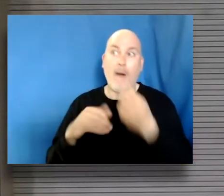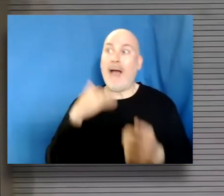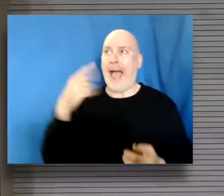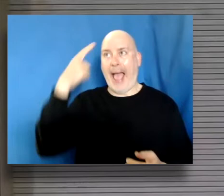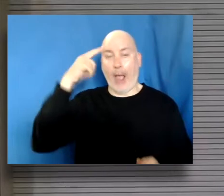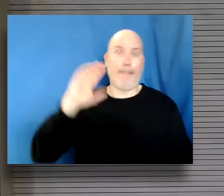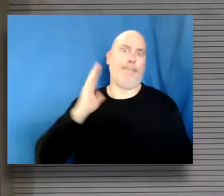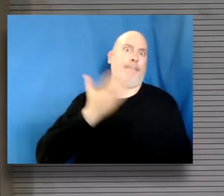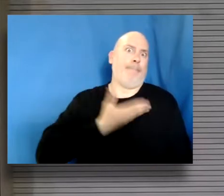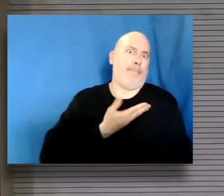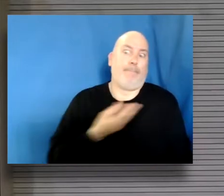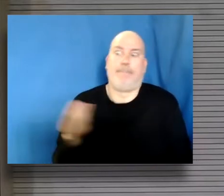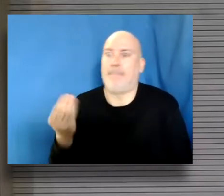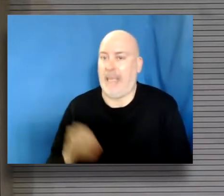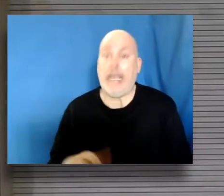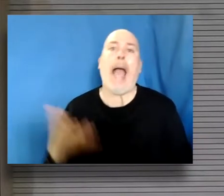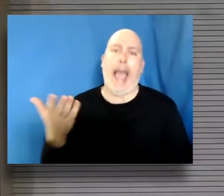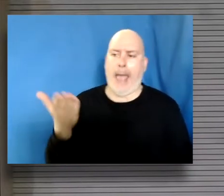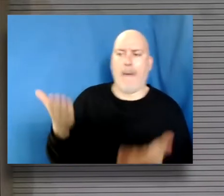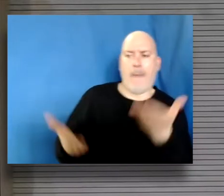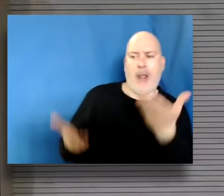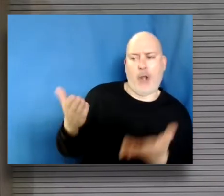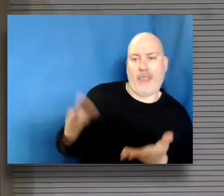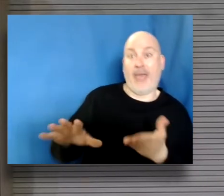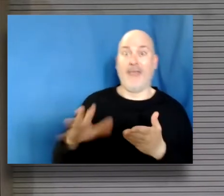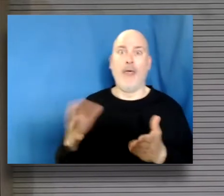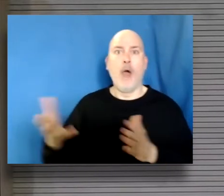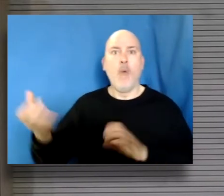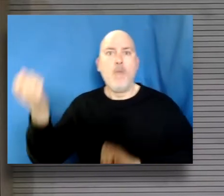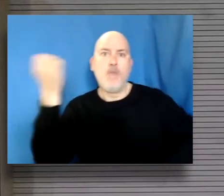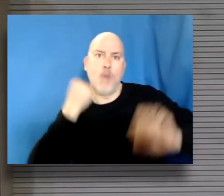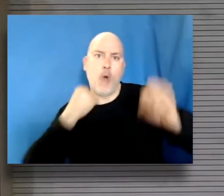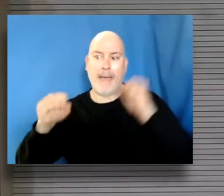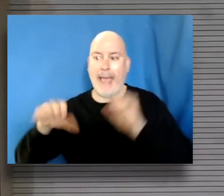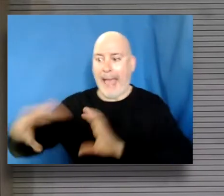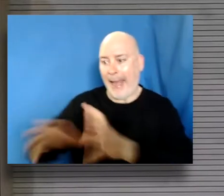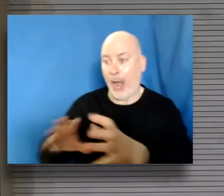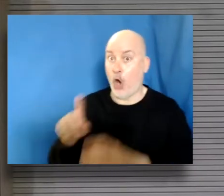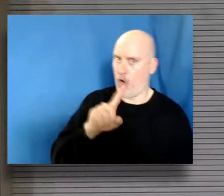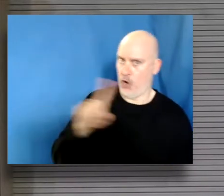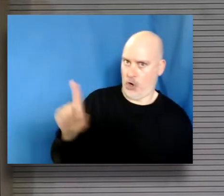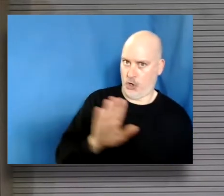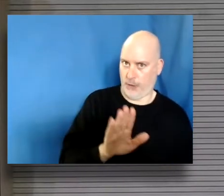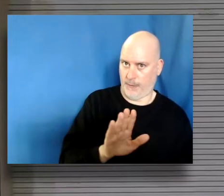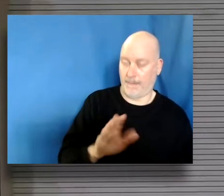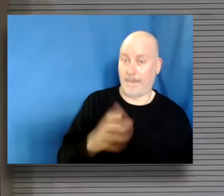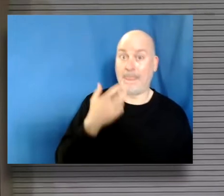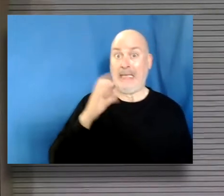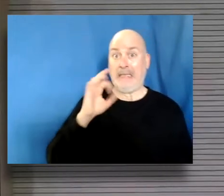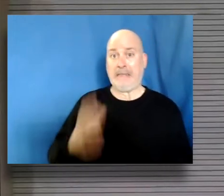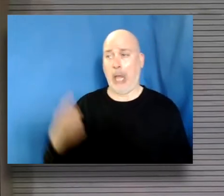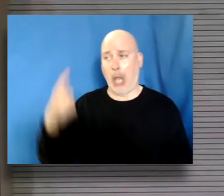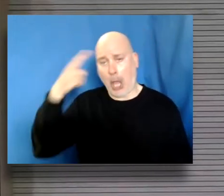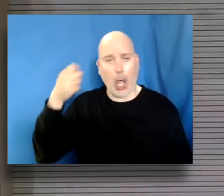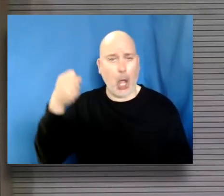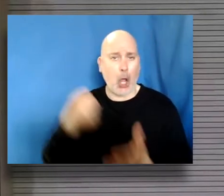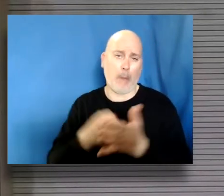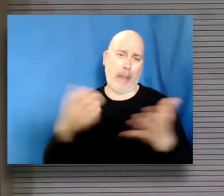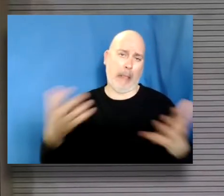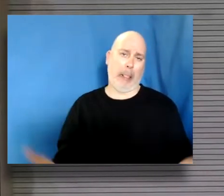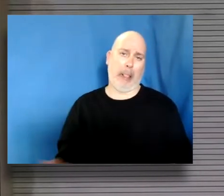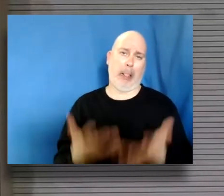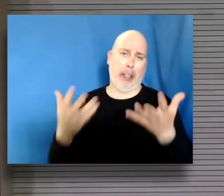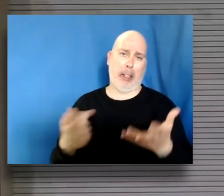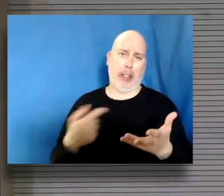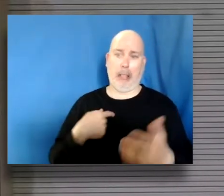casos pues hay que valorar si realmente podemos movilizar al paciente o no. Si es un golpe banal, que el niño se cae de su